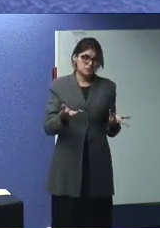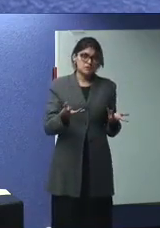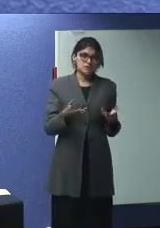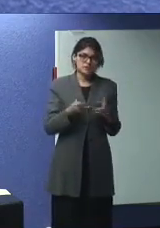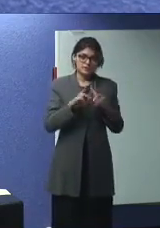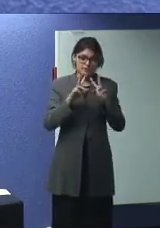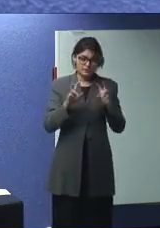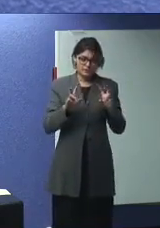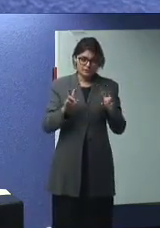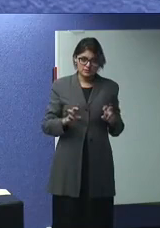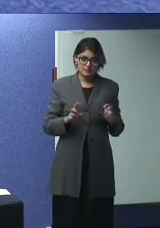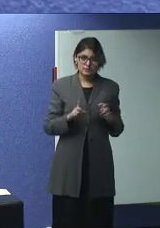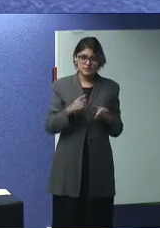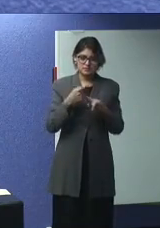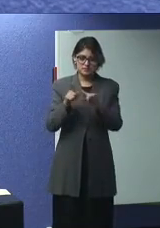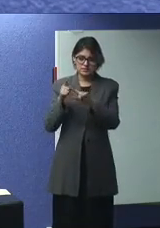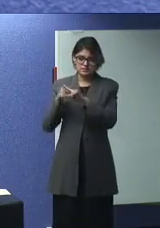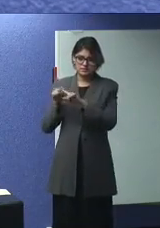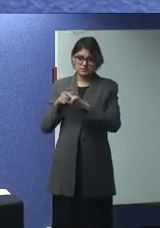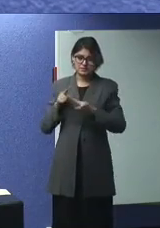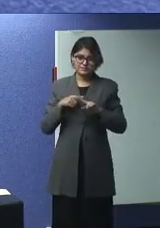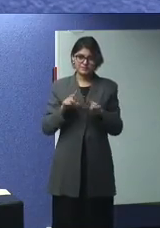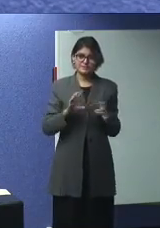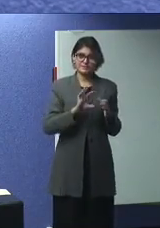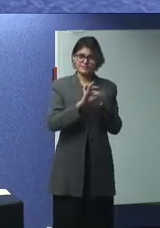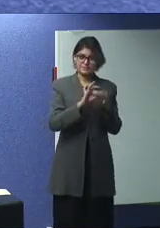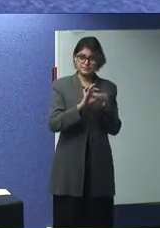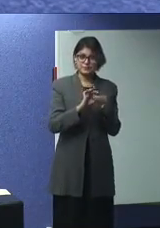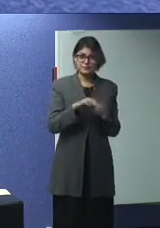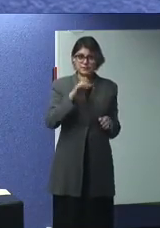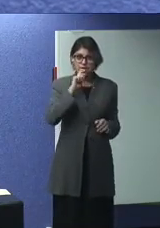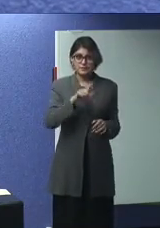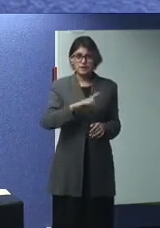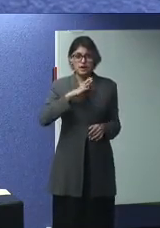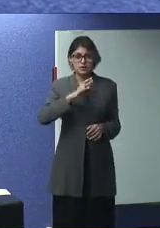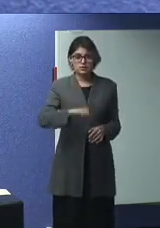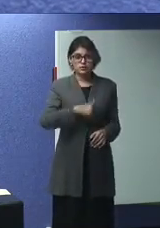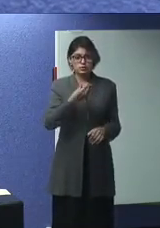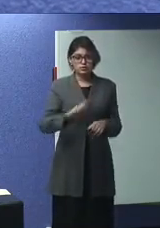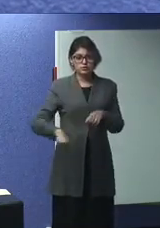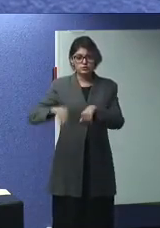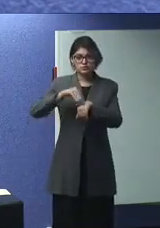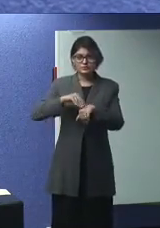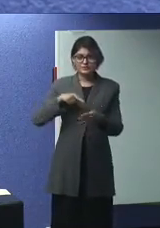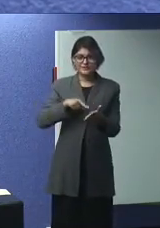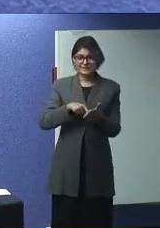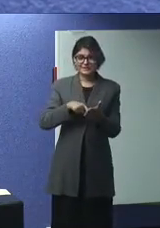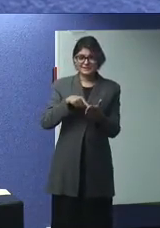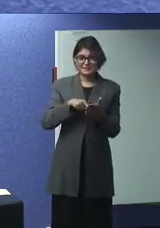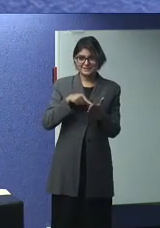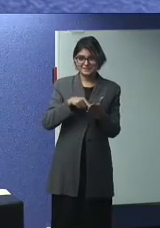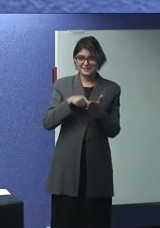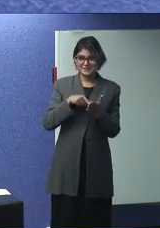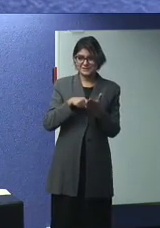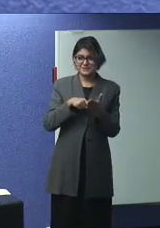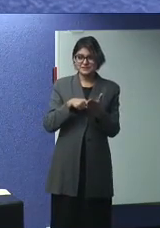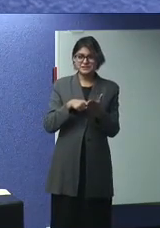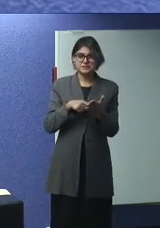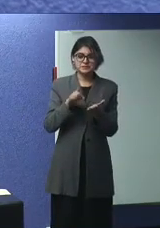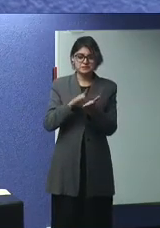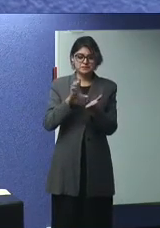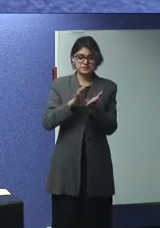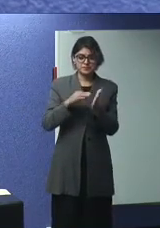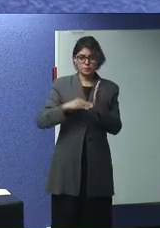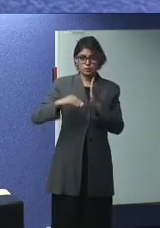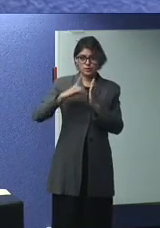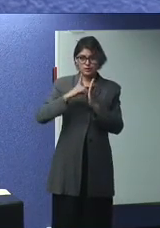tipos de diversidades funcionales. También otro de los aportes a partir de este modelo social de la discapacidad